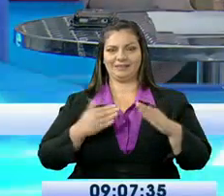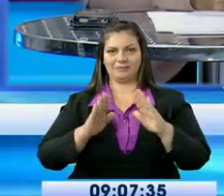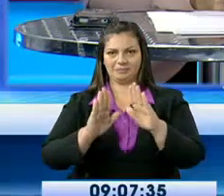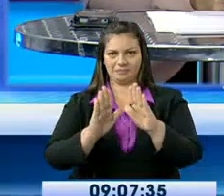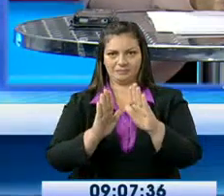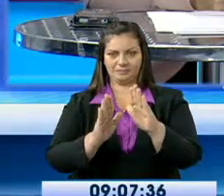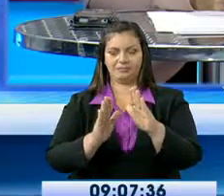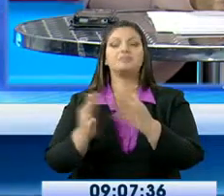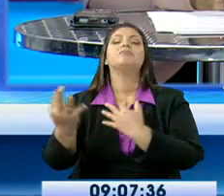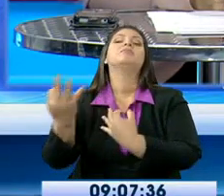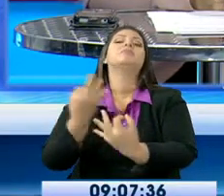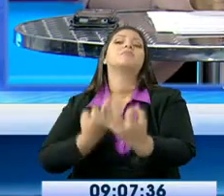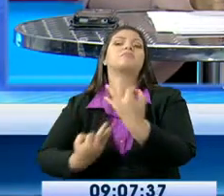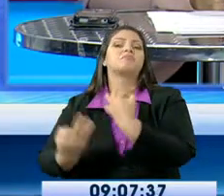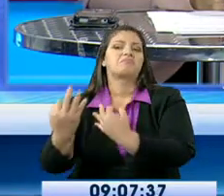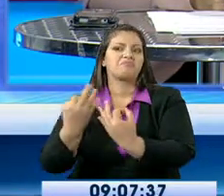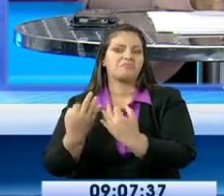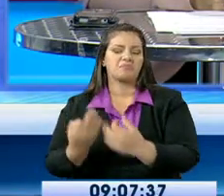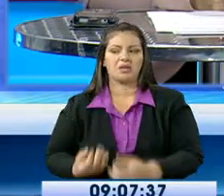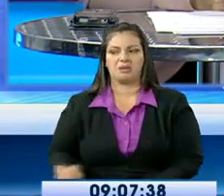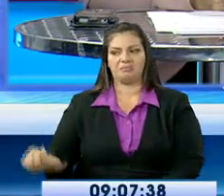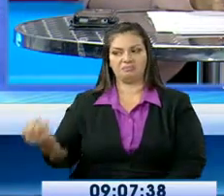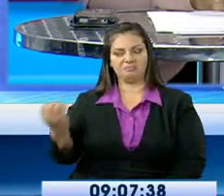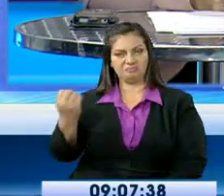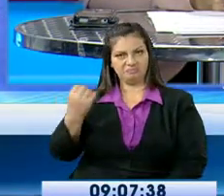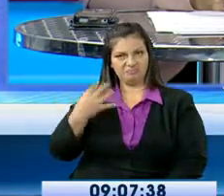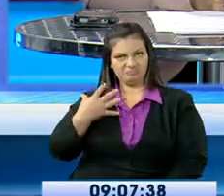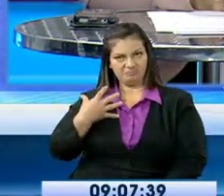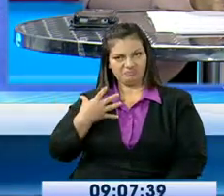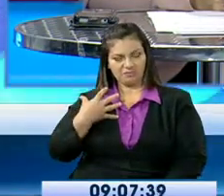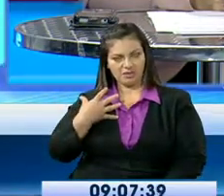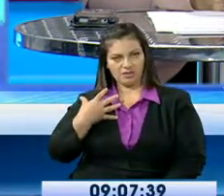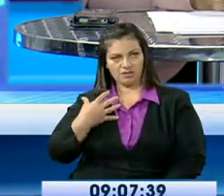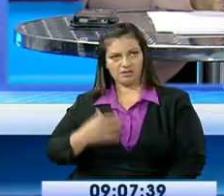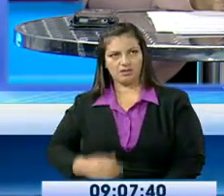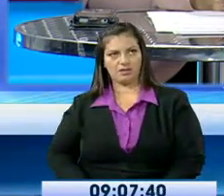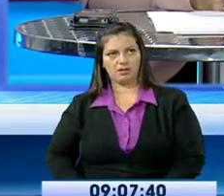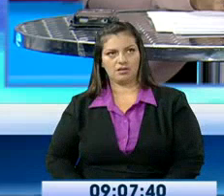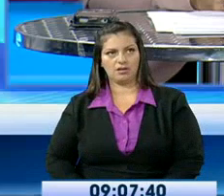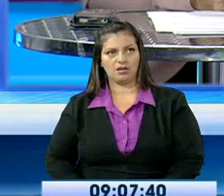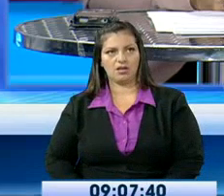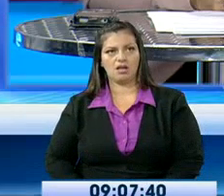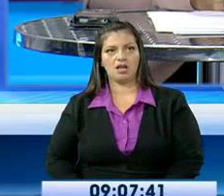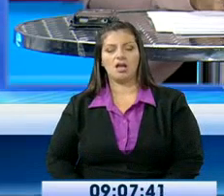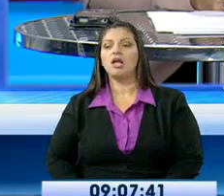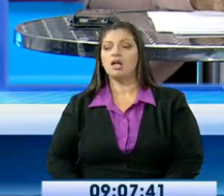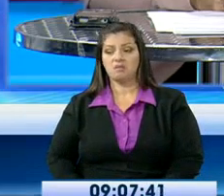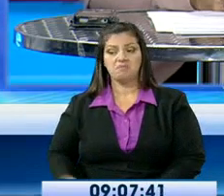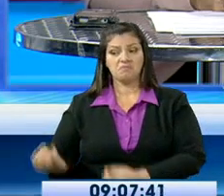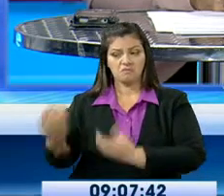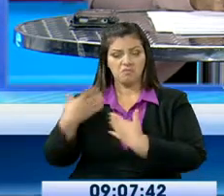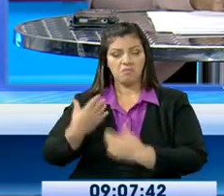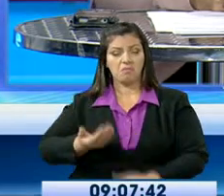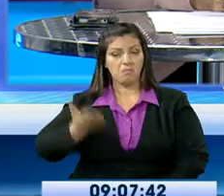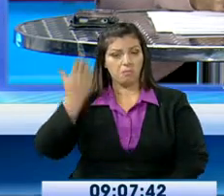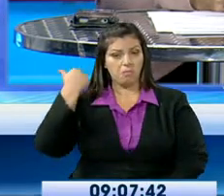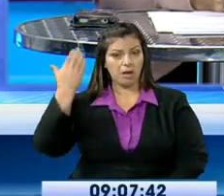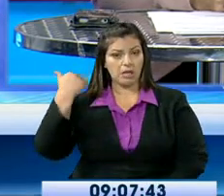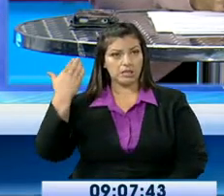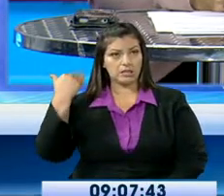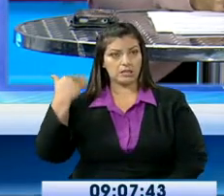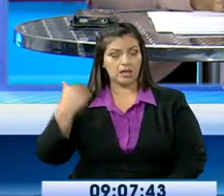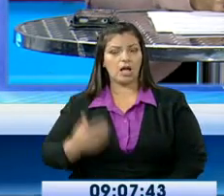explicación. Me estaban contando aquí que el otro día llevaron una olla y que le regalaron a